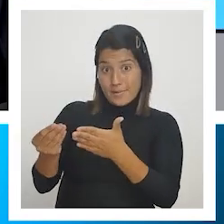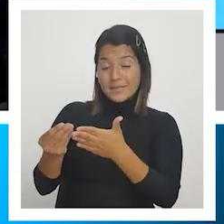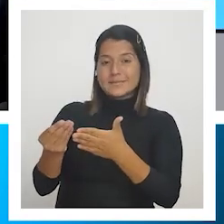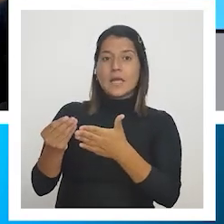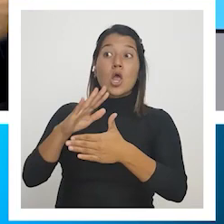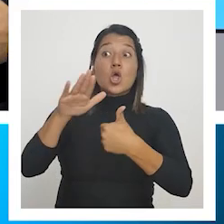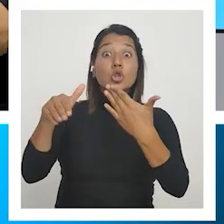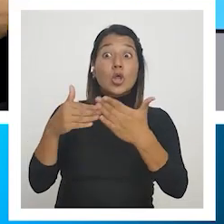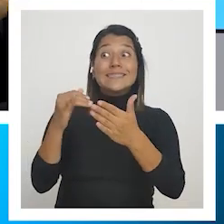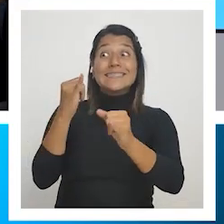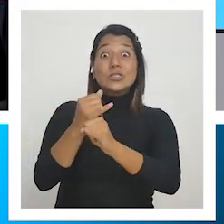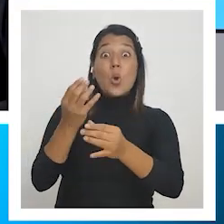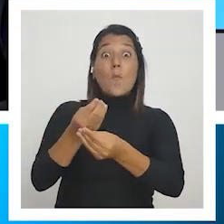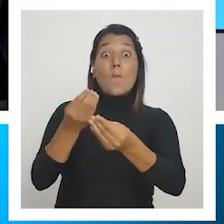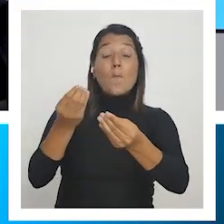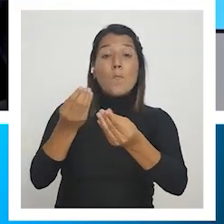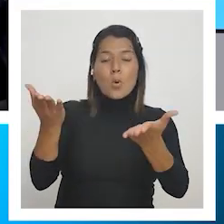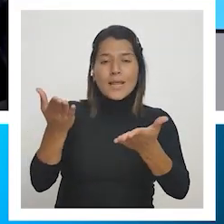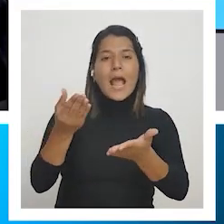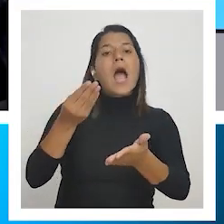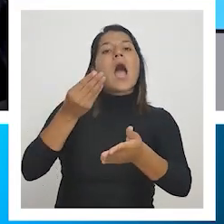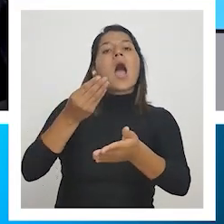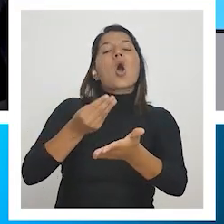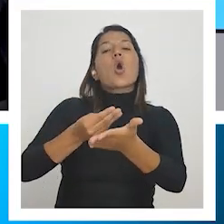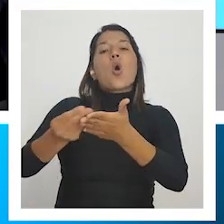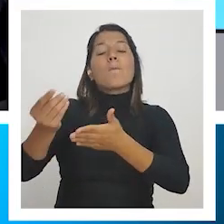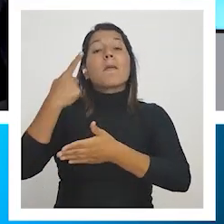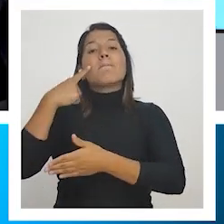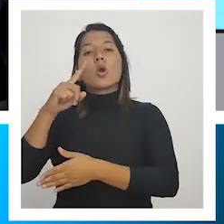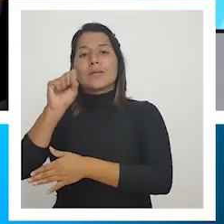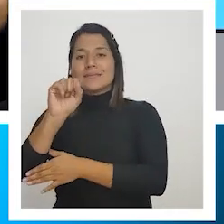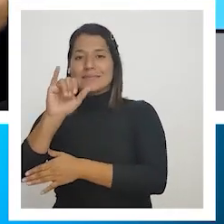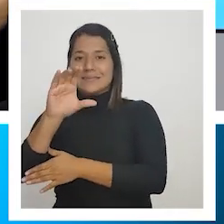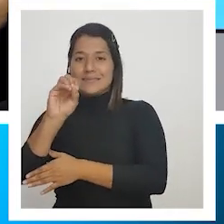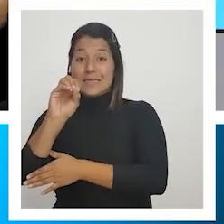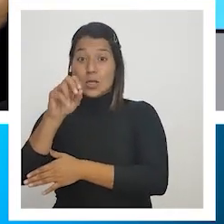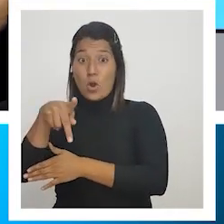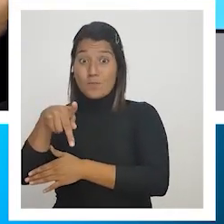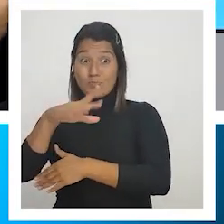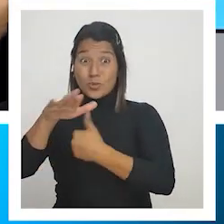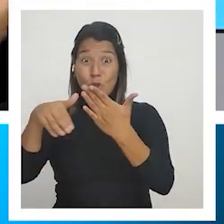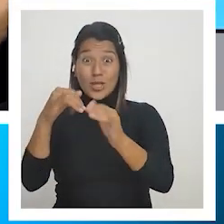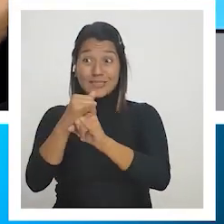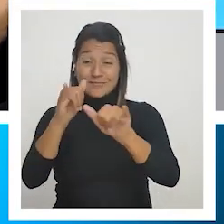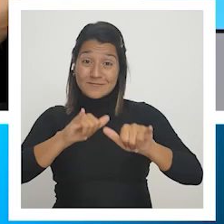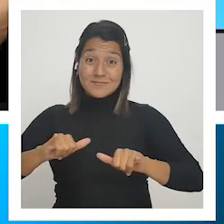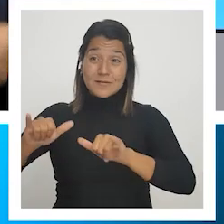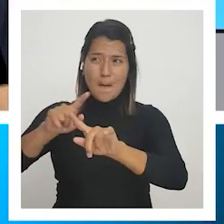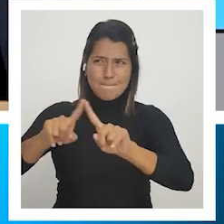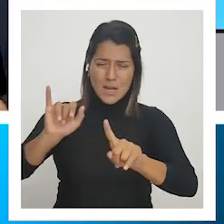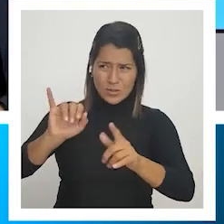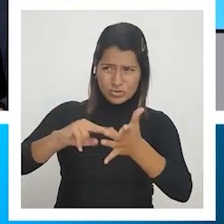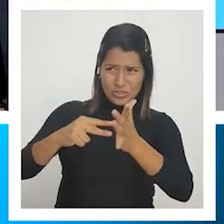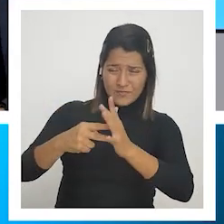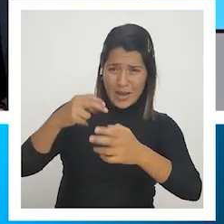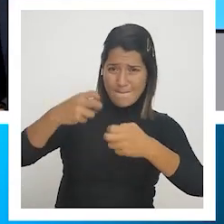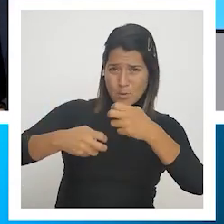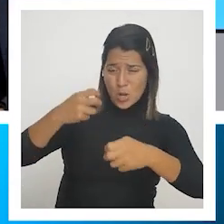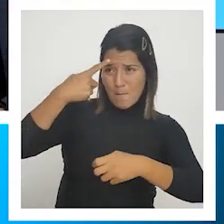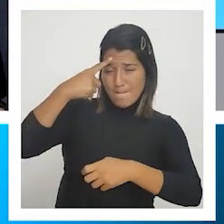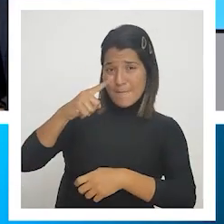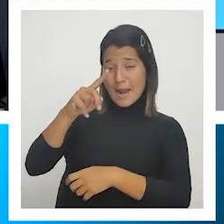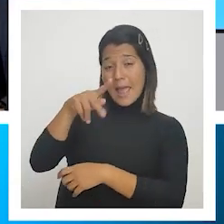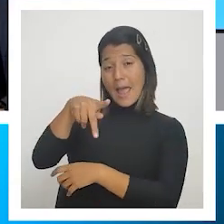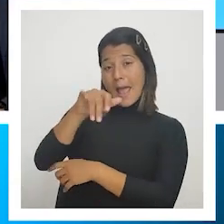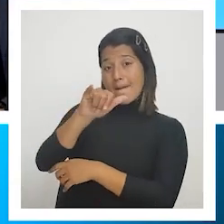quede una estructura. Pero esto ha representado un problema para las pymes y MIPYMES. Bueno, dentro de las cosas que